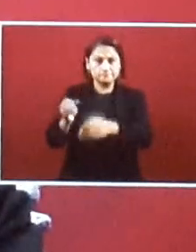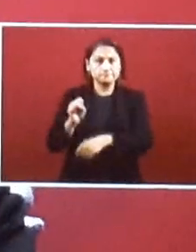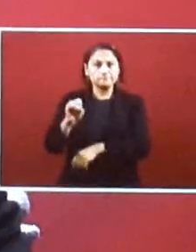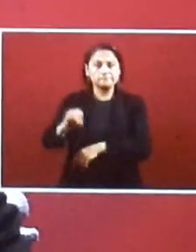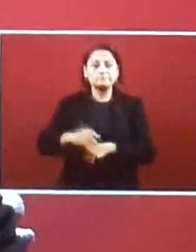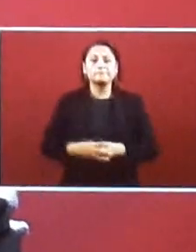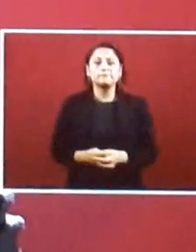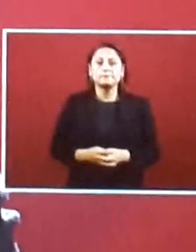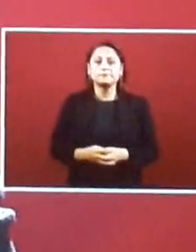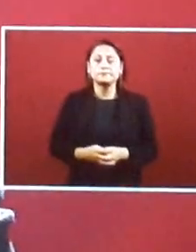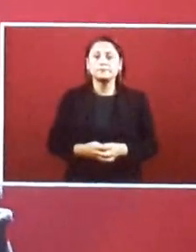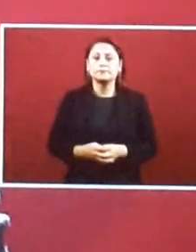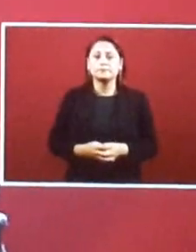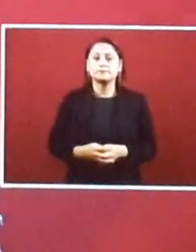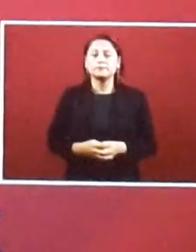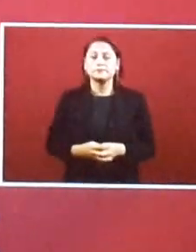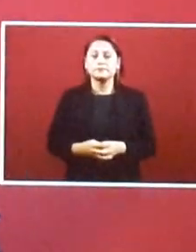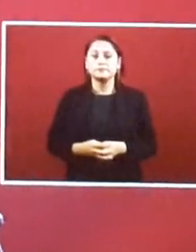con